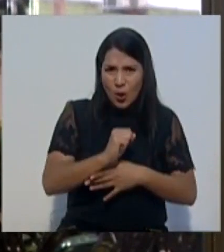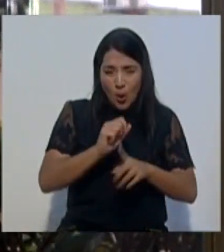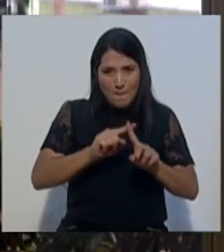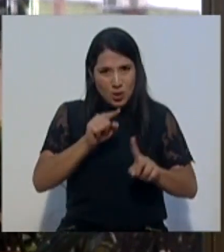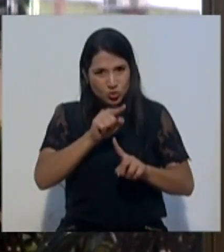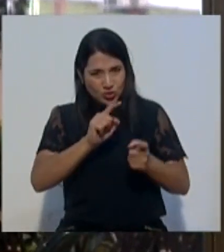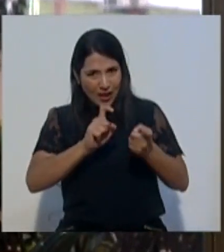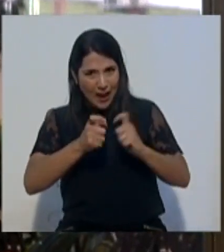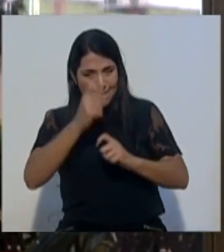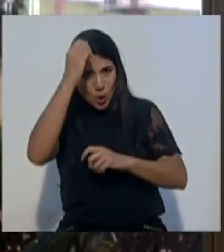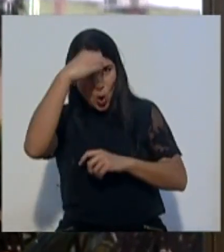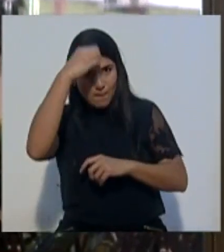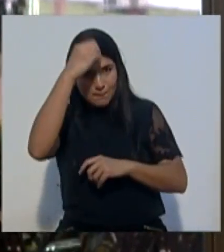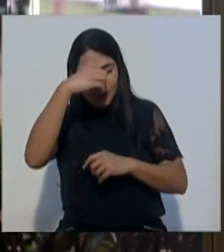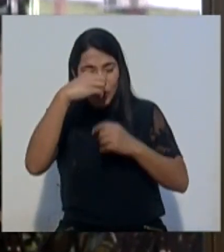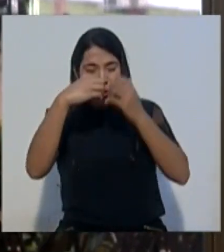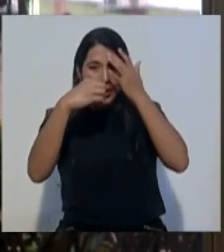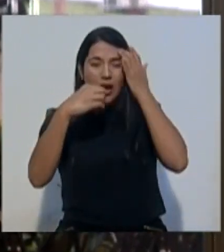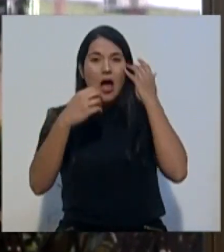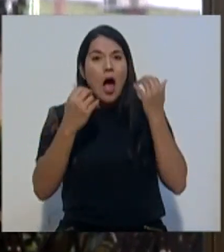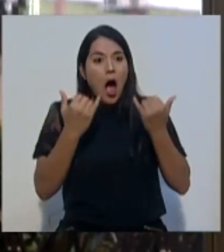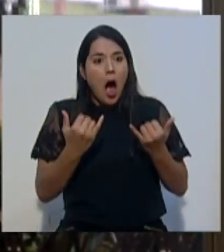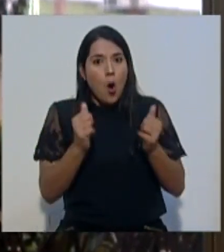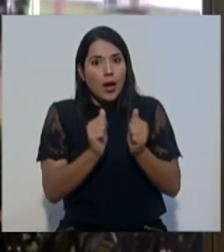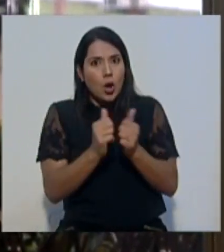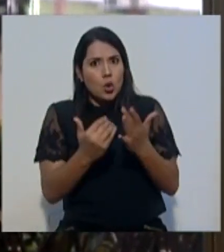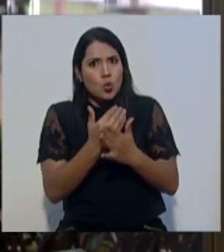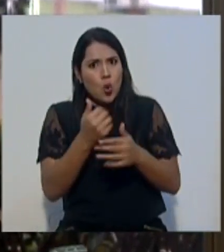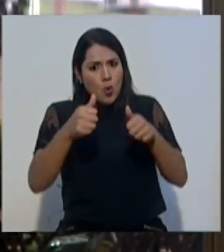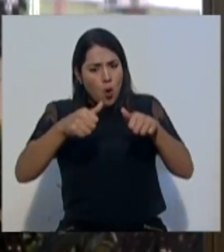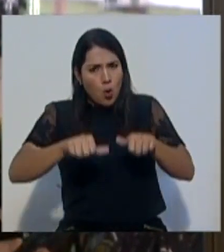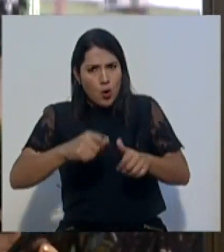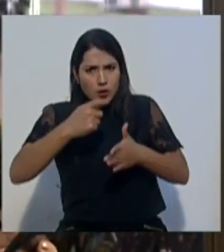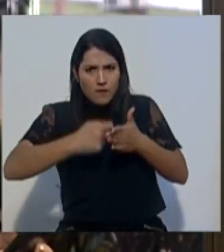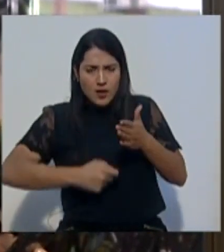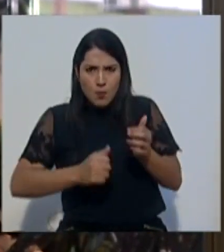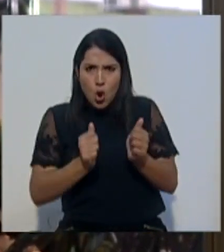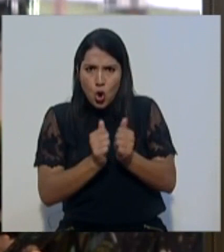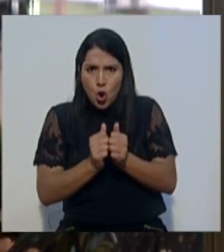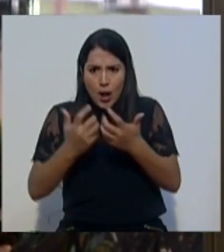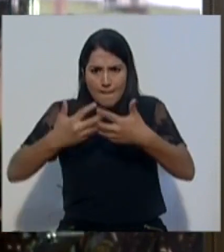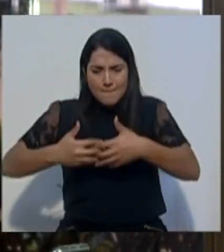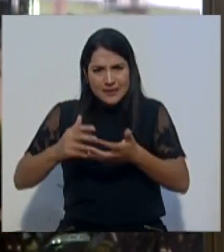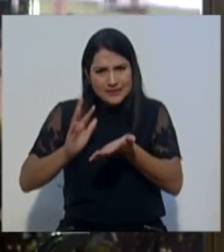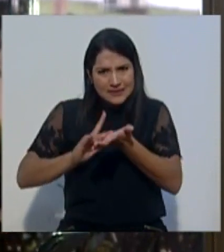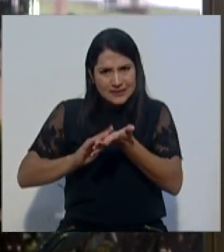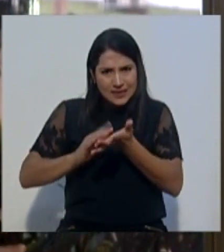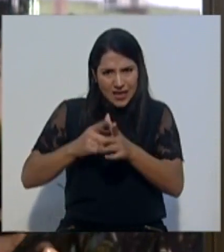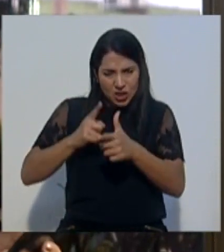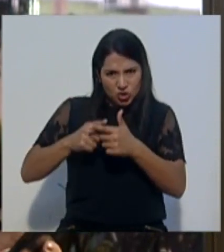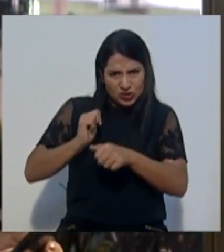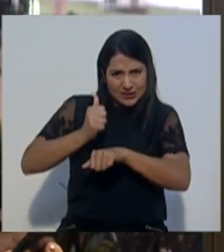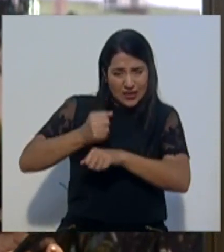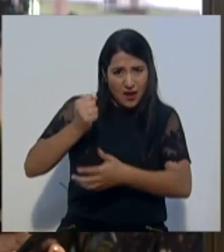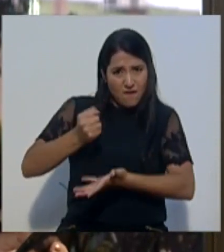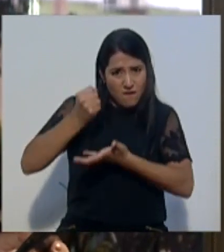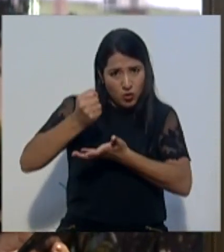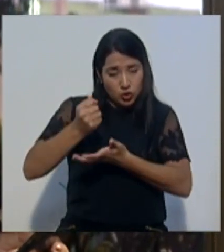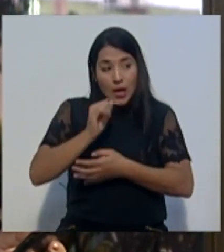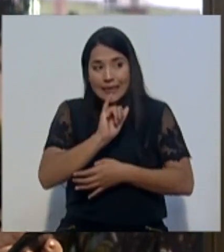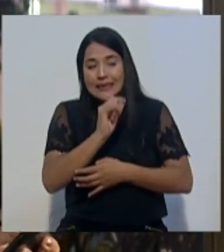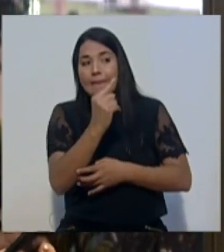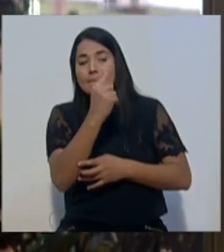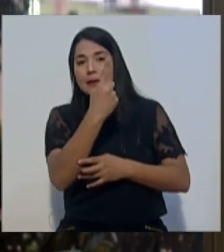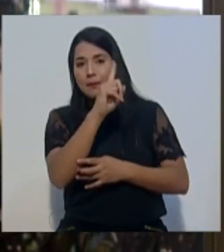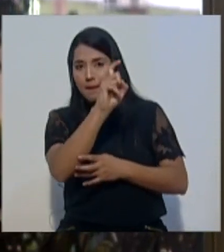cambio? Porque ahora con este acuerdo que se firmó con el sector, se creó más bien un fondo. Esa es la primera